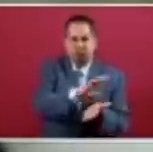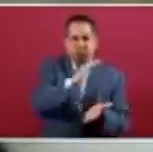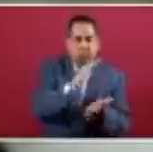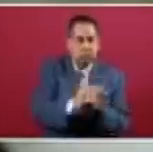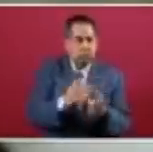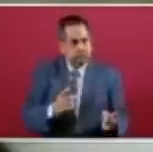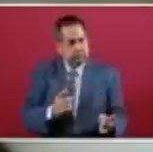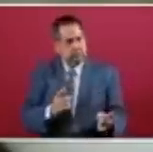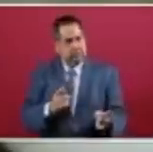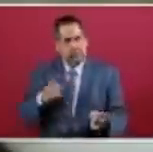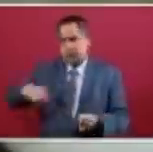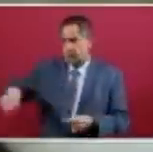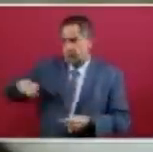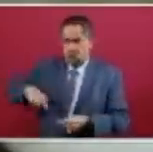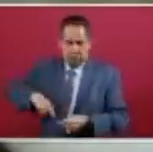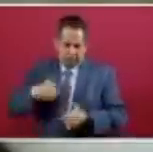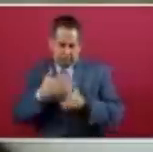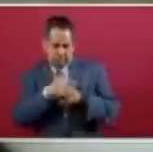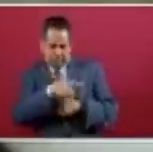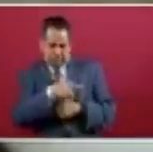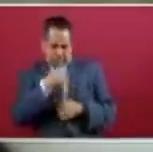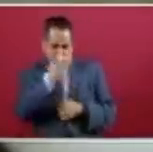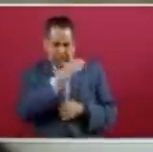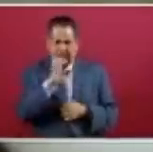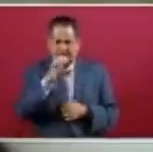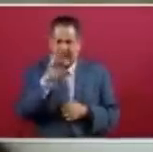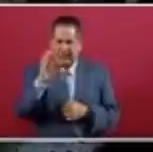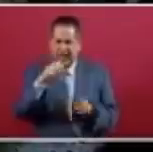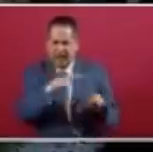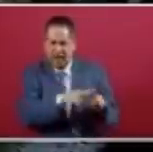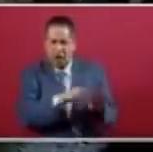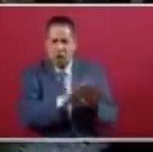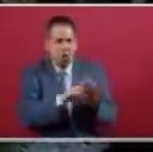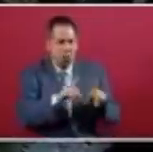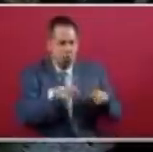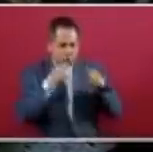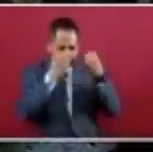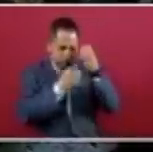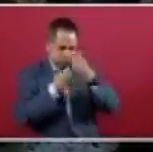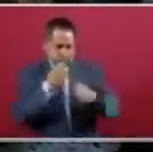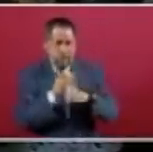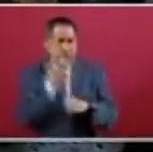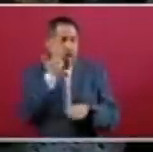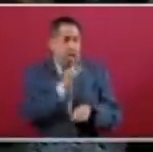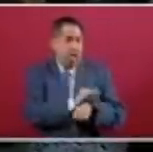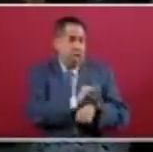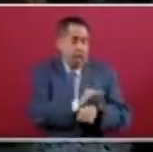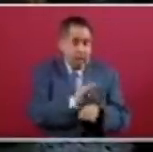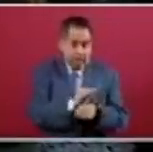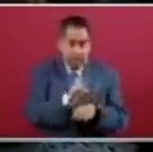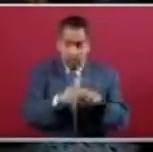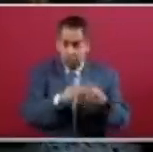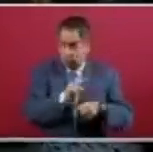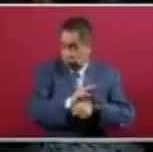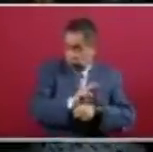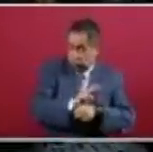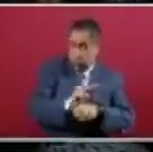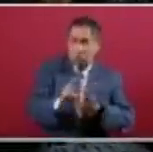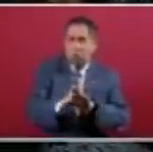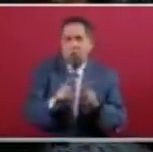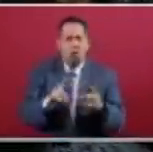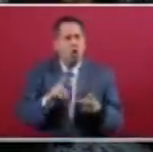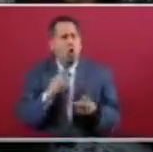de los funcionarios que estuvieron en la CFE en cuanto al manejo de posiciones y favoritismos. Y por otro lado, parece ser que es el programa más